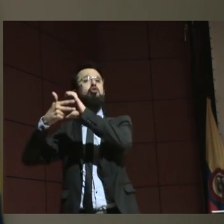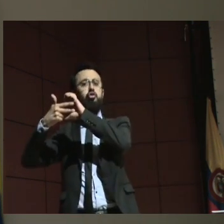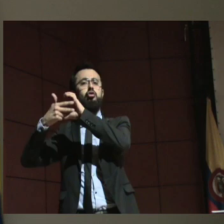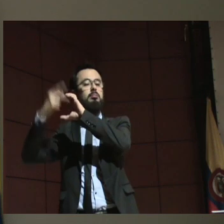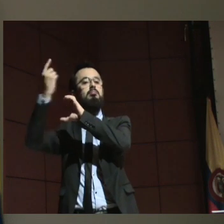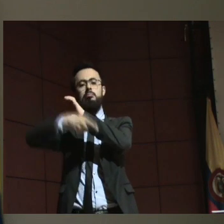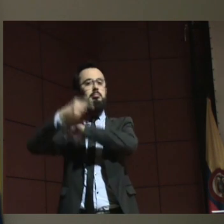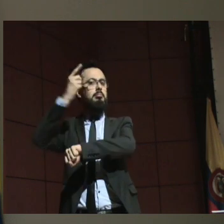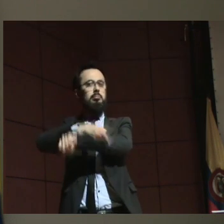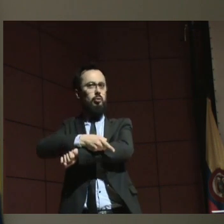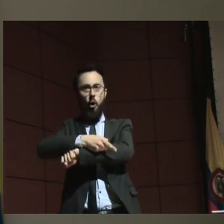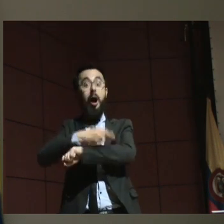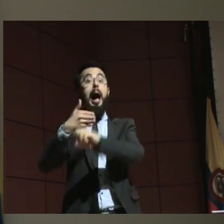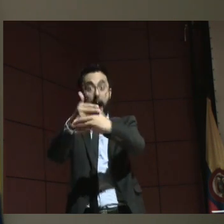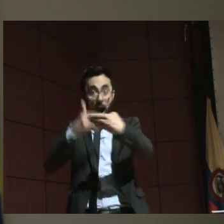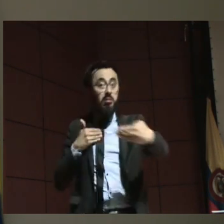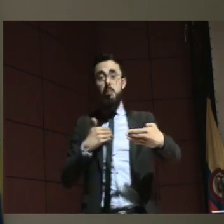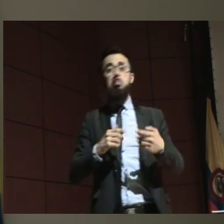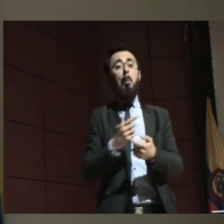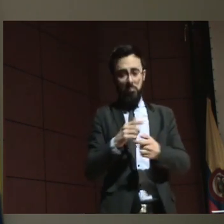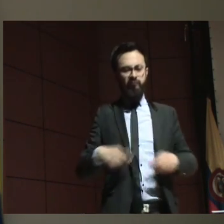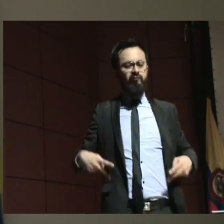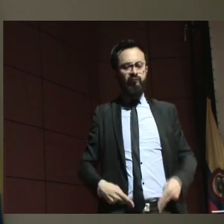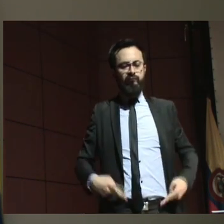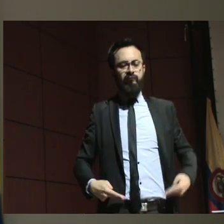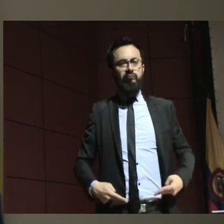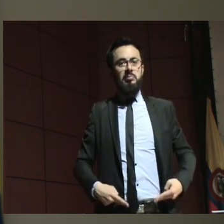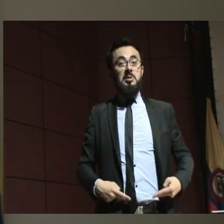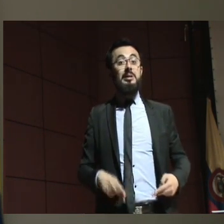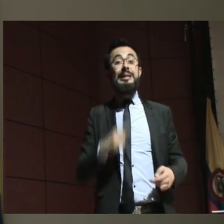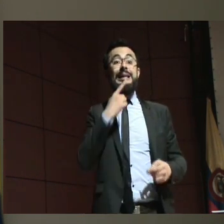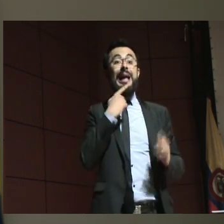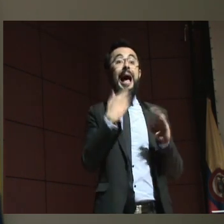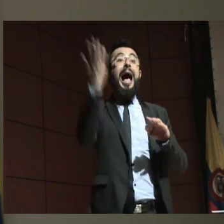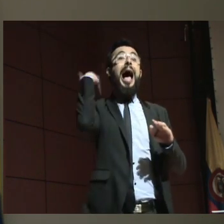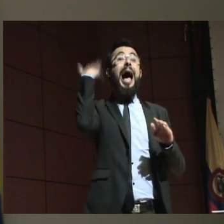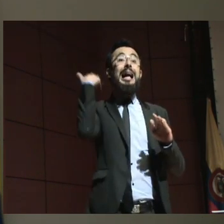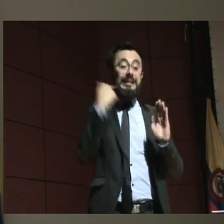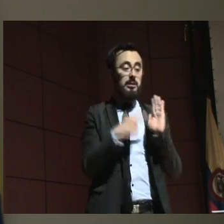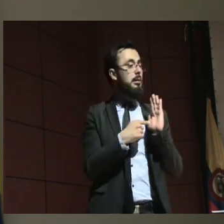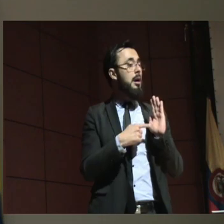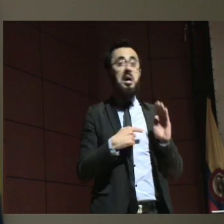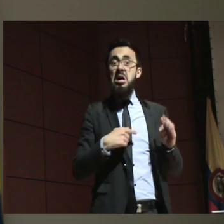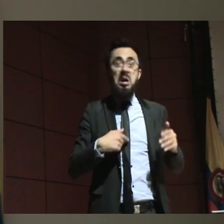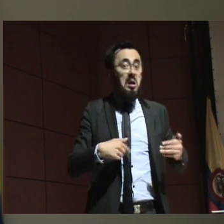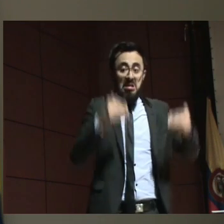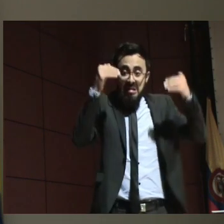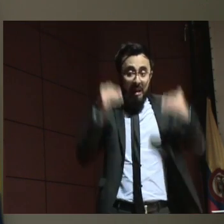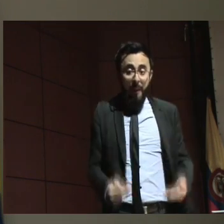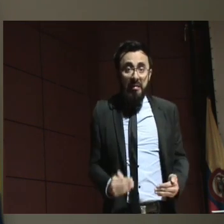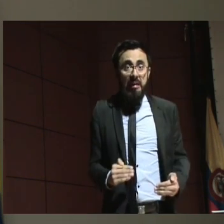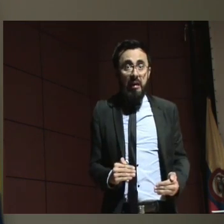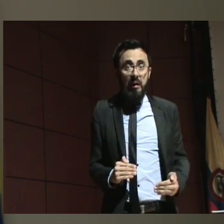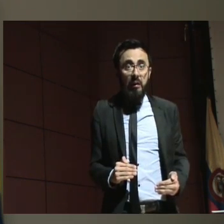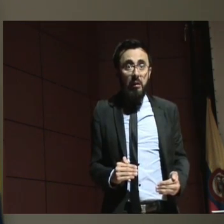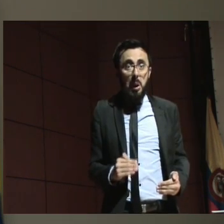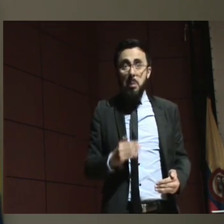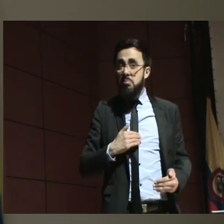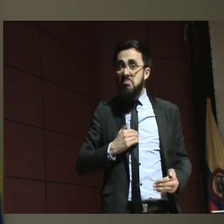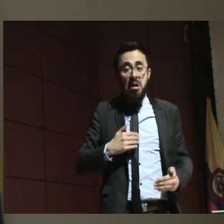dice que las personas con discapacidad pueden ser esterilizadas sin su consentimiento, con una autorización judicial.